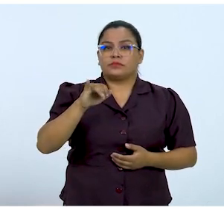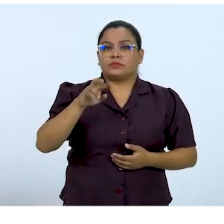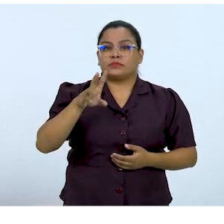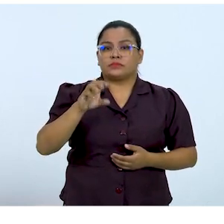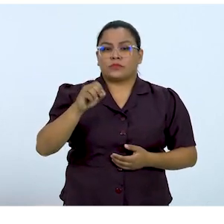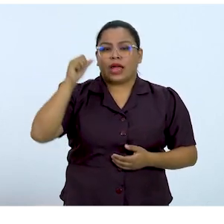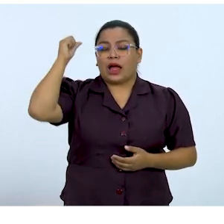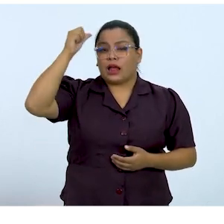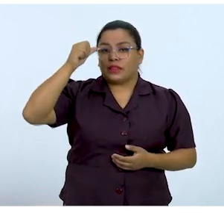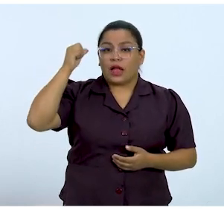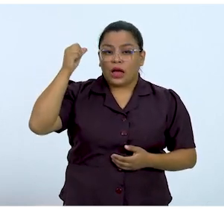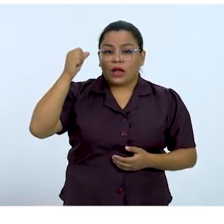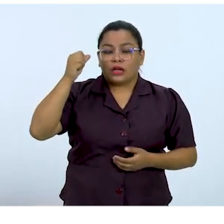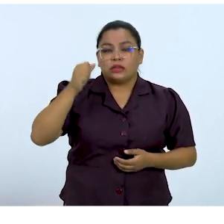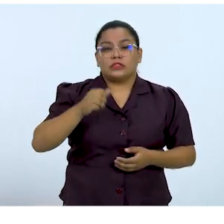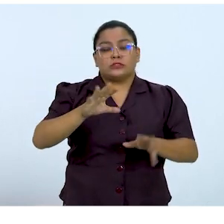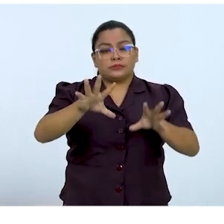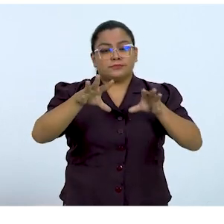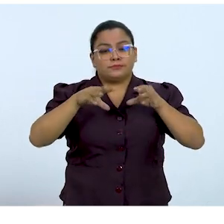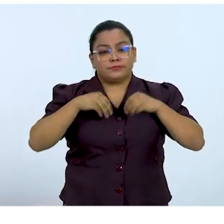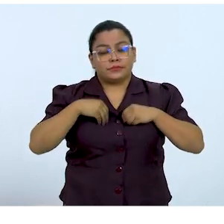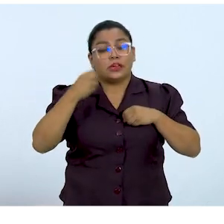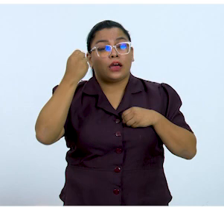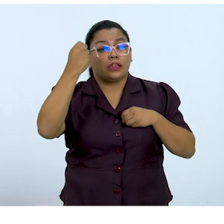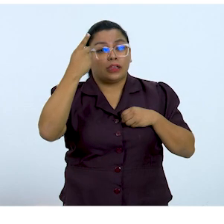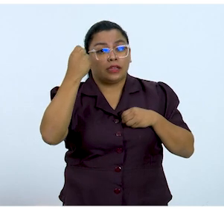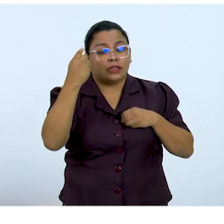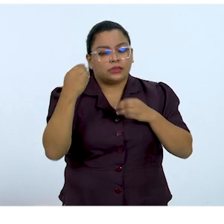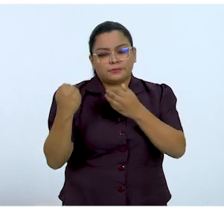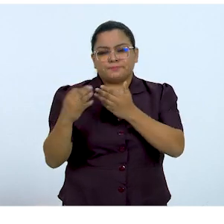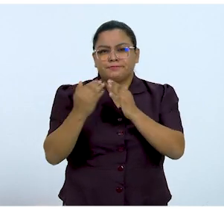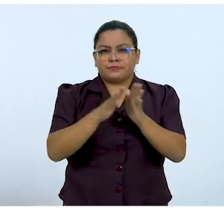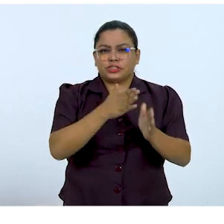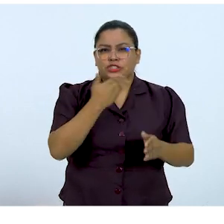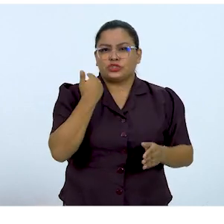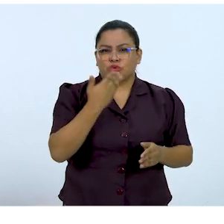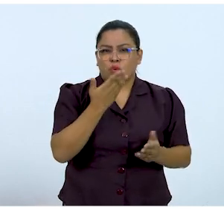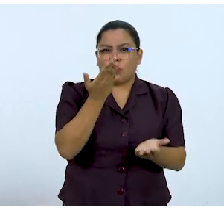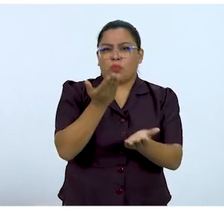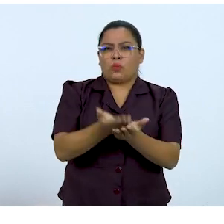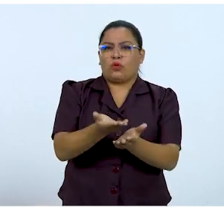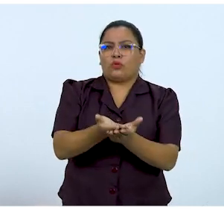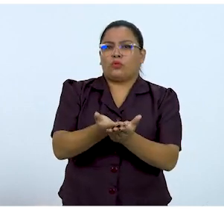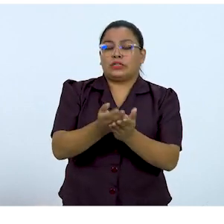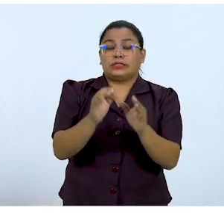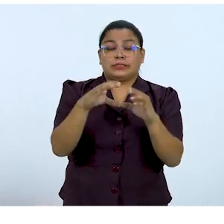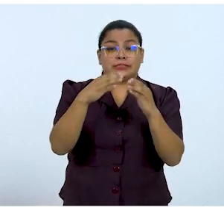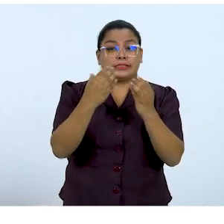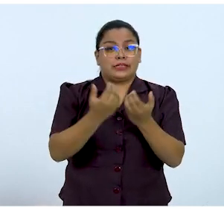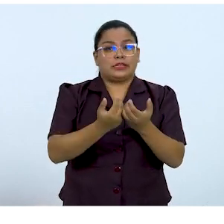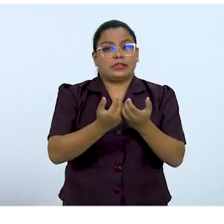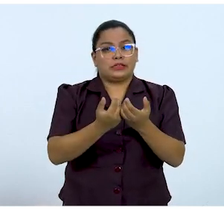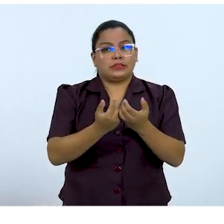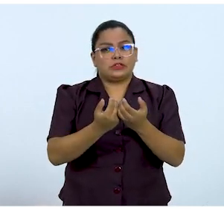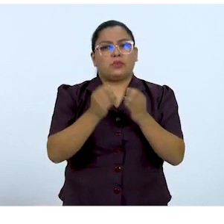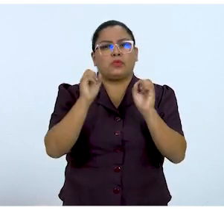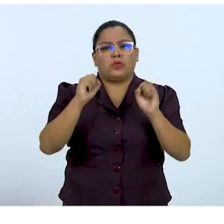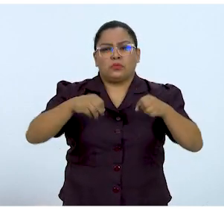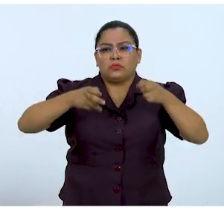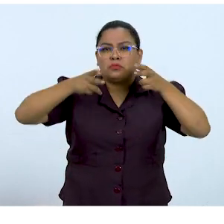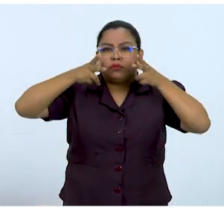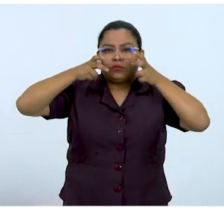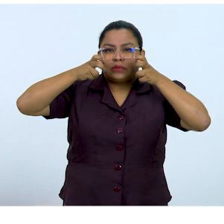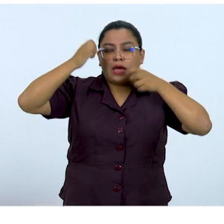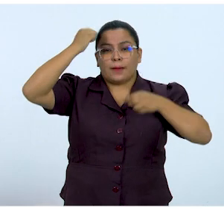a través del análisis, la asimilación y la comprensión de las diferentes situaciones propuestas en la clase.